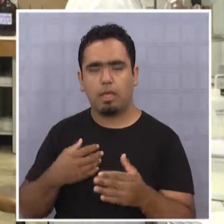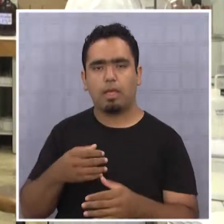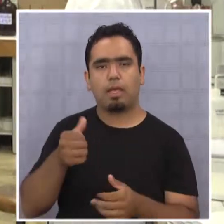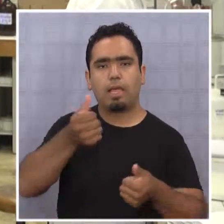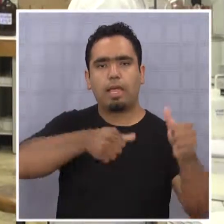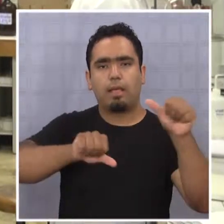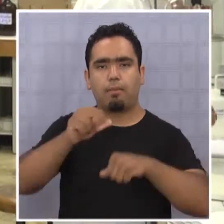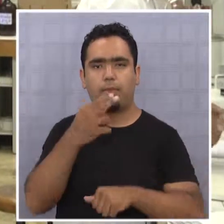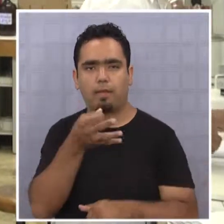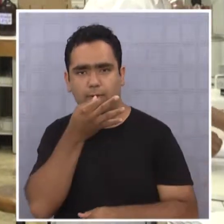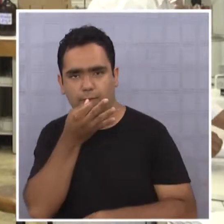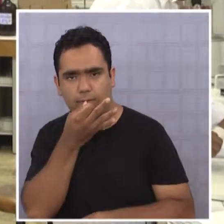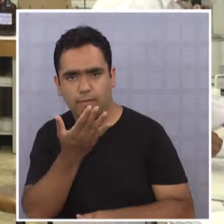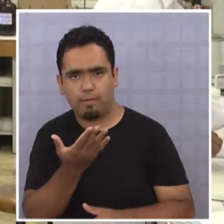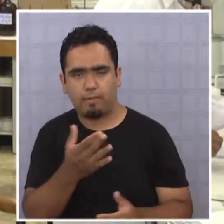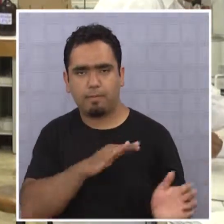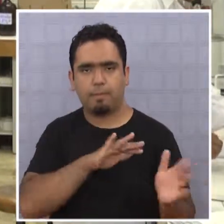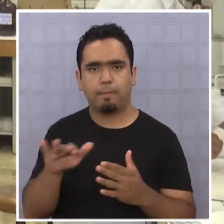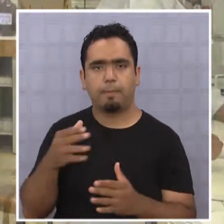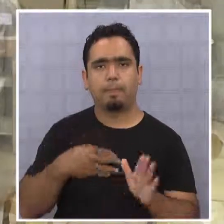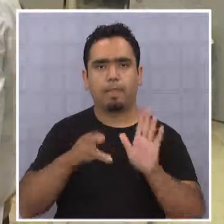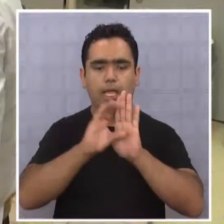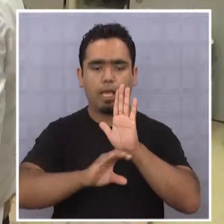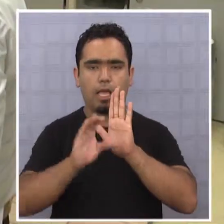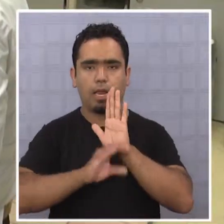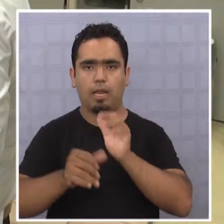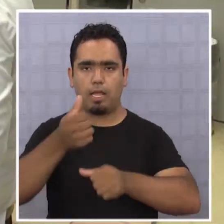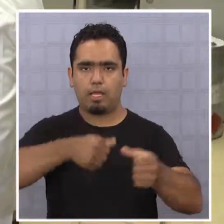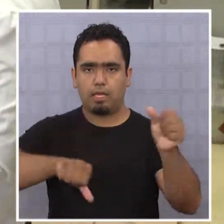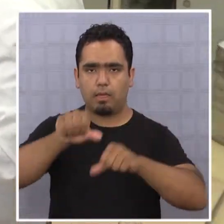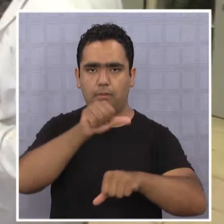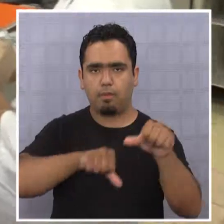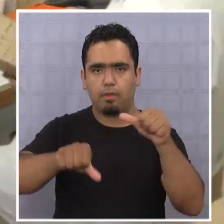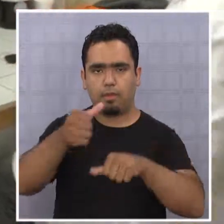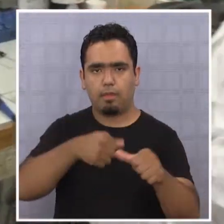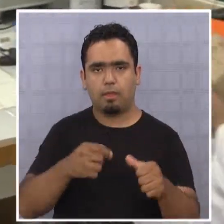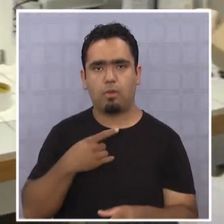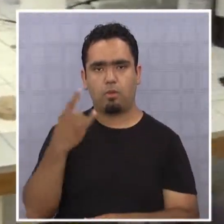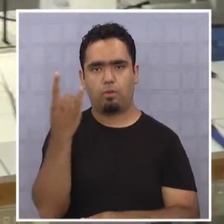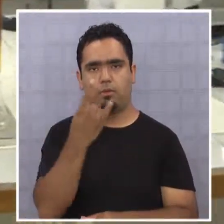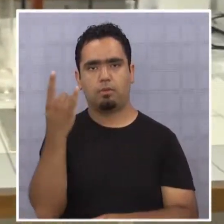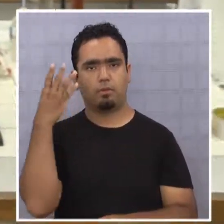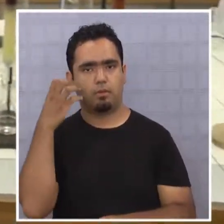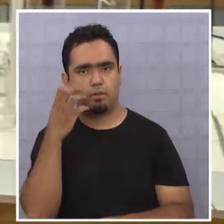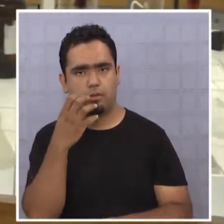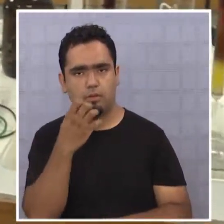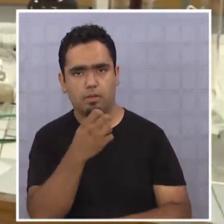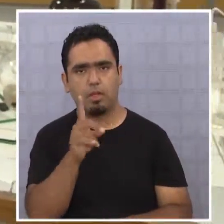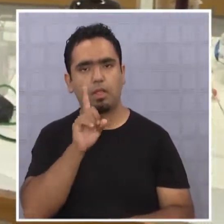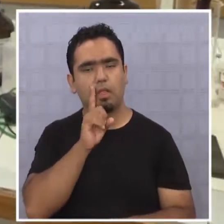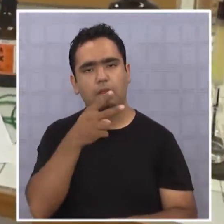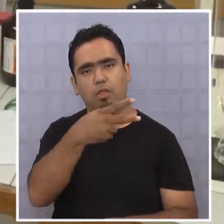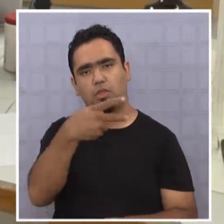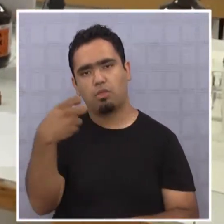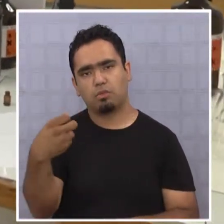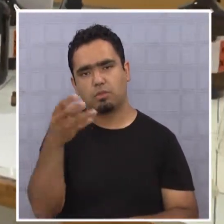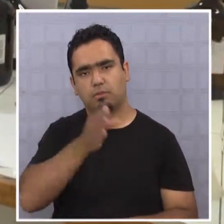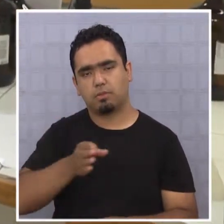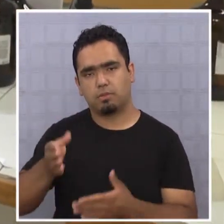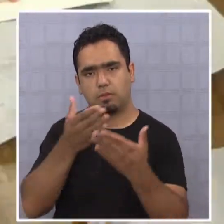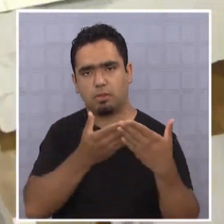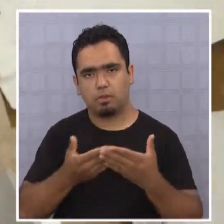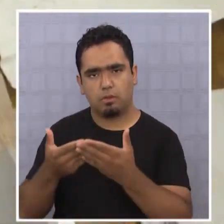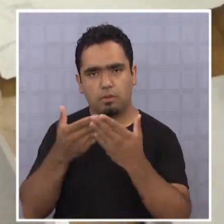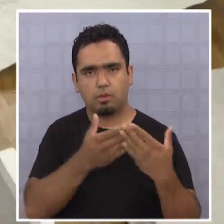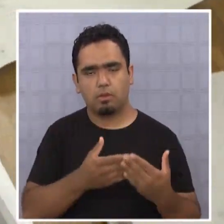eso, a cumplir a cabalidad la química verde. Y hasta el momento la carrera de Química Farmacéutica de la Universidad Arturo